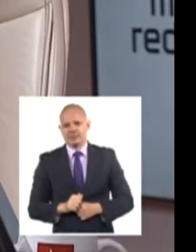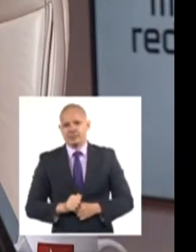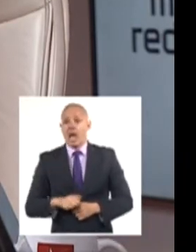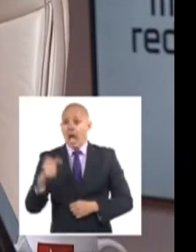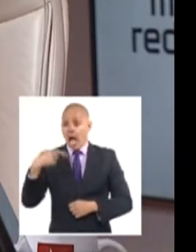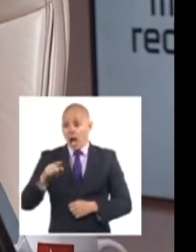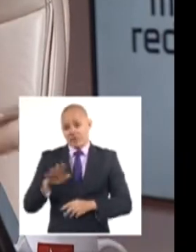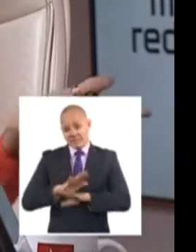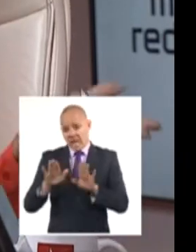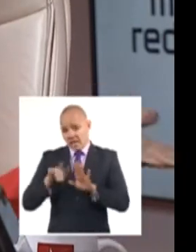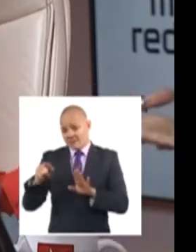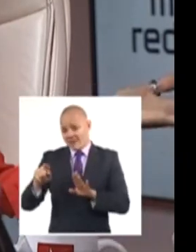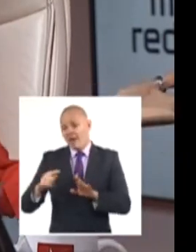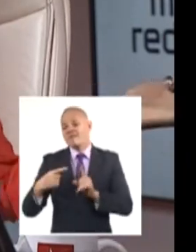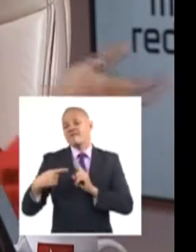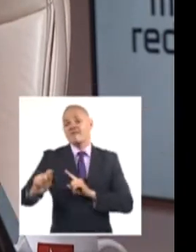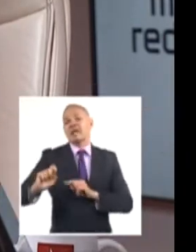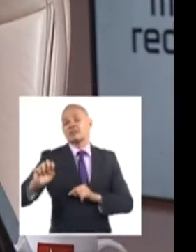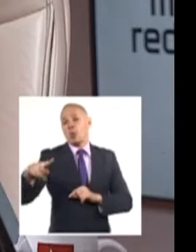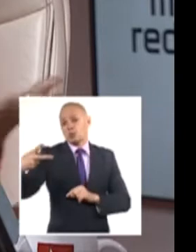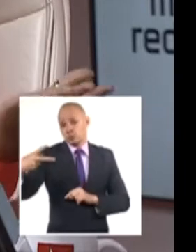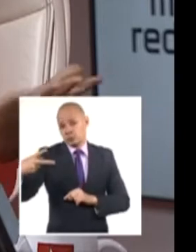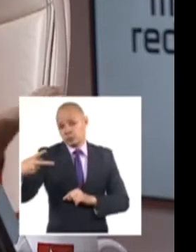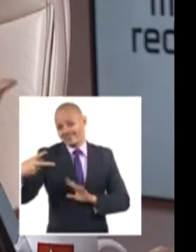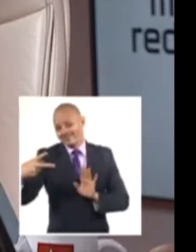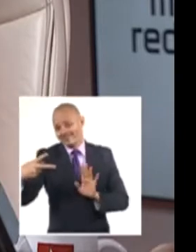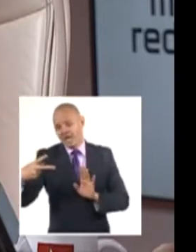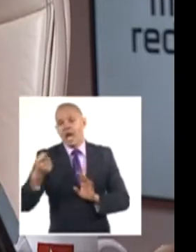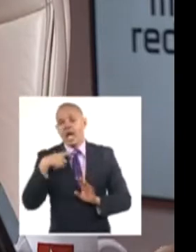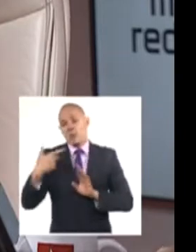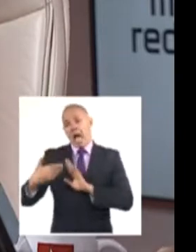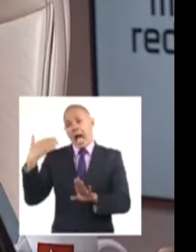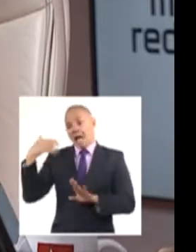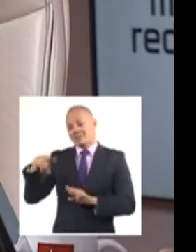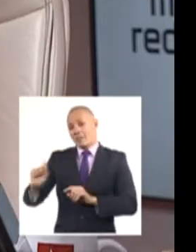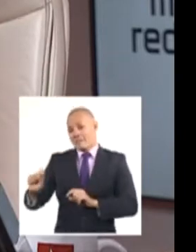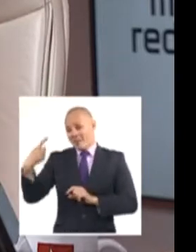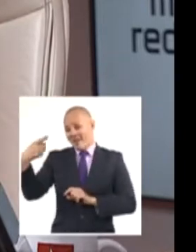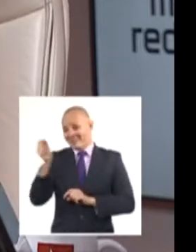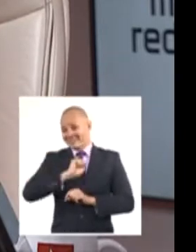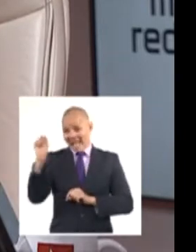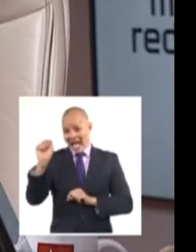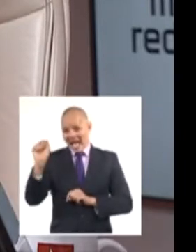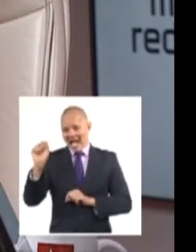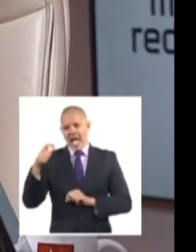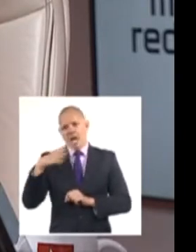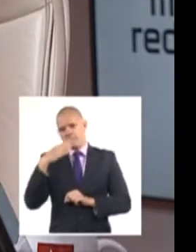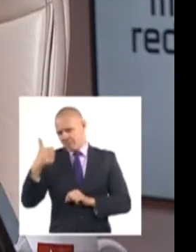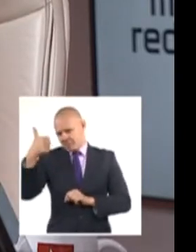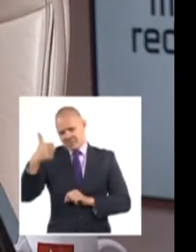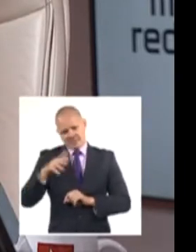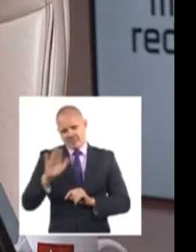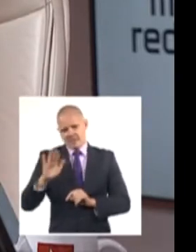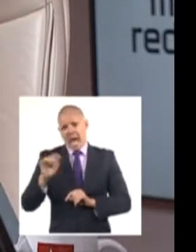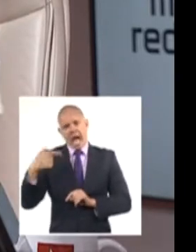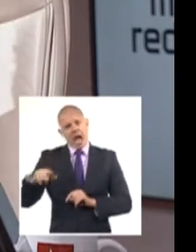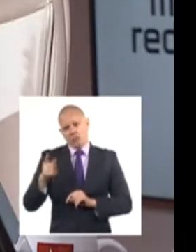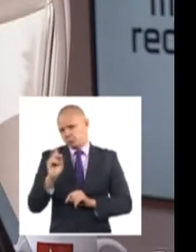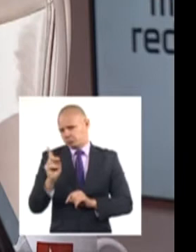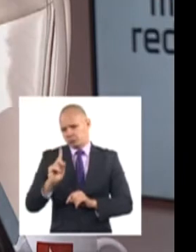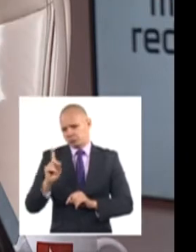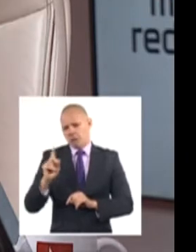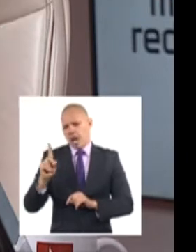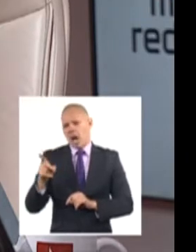bueno ganar en primera ya ya era segura de truco pero además iba a complicar un poco las cosas sin embargo se tornan más